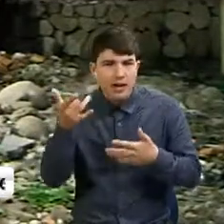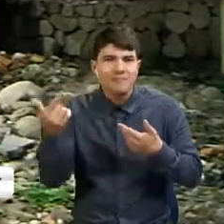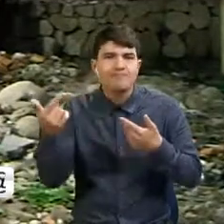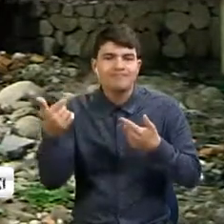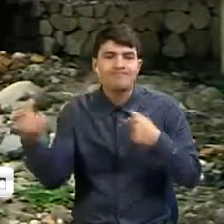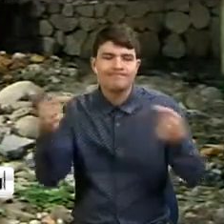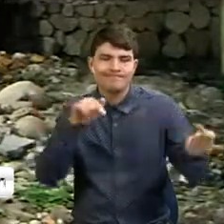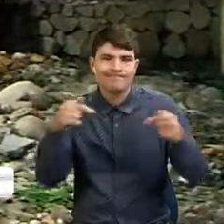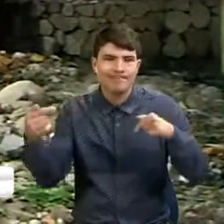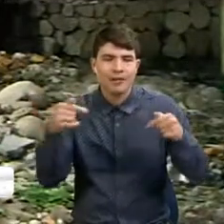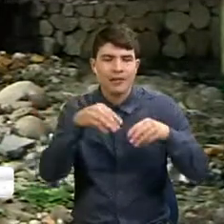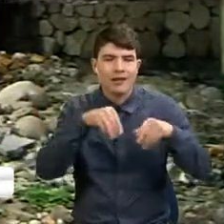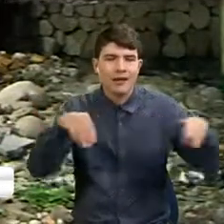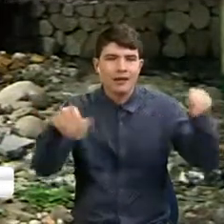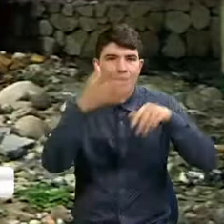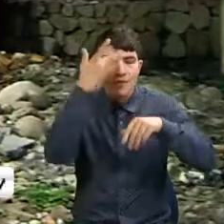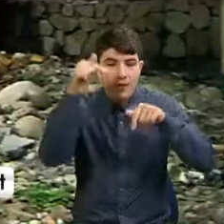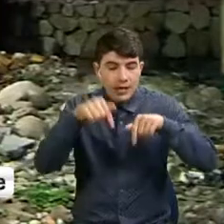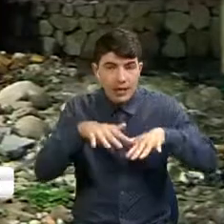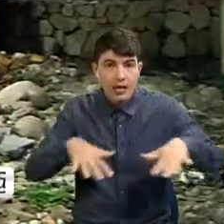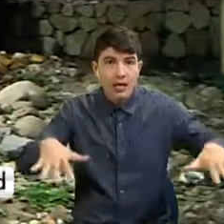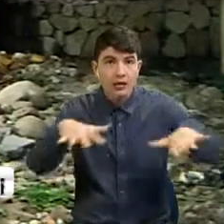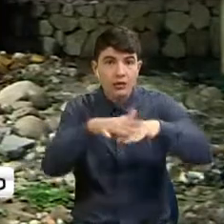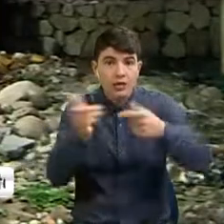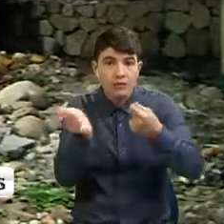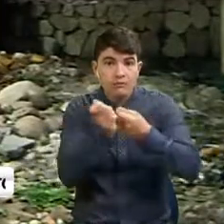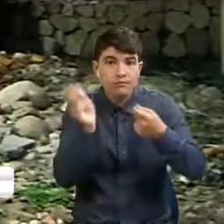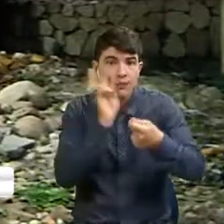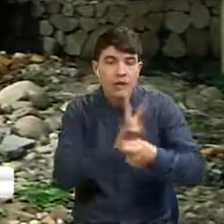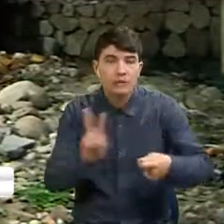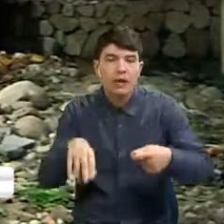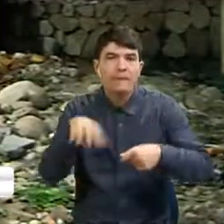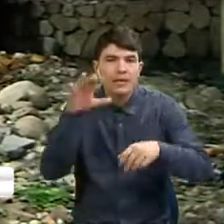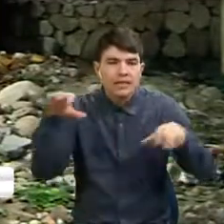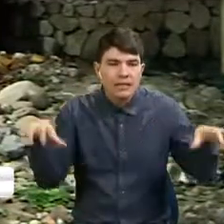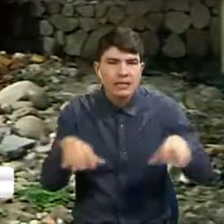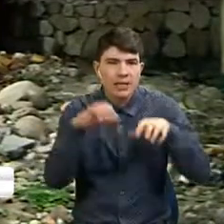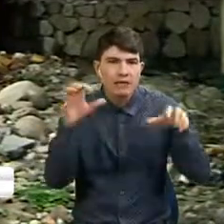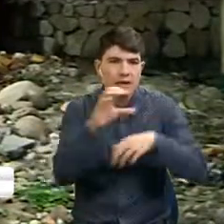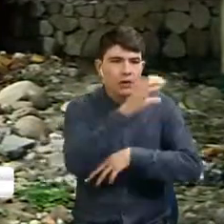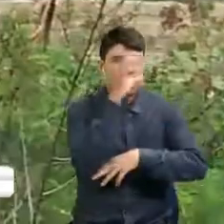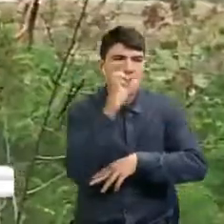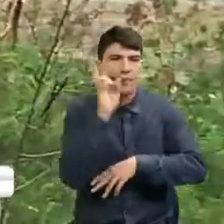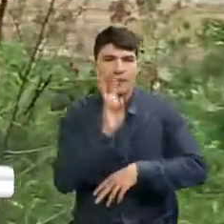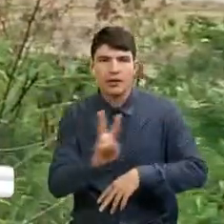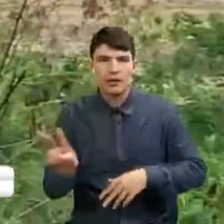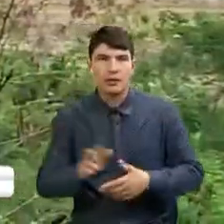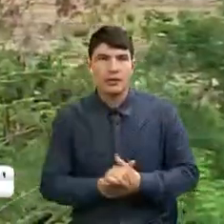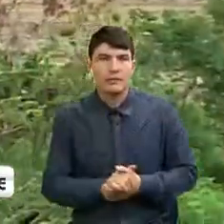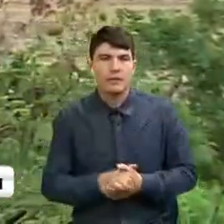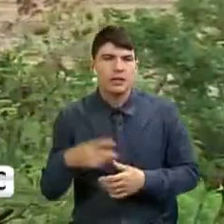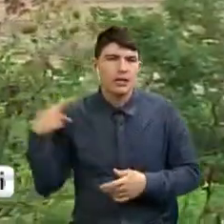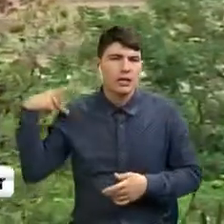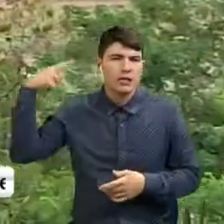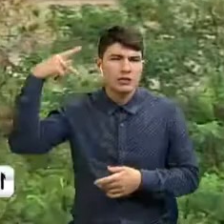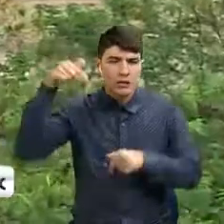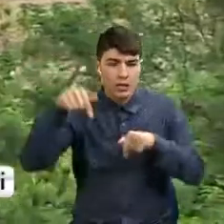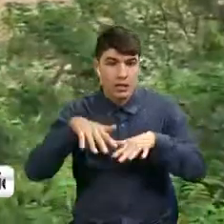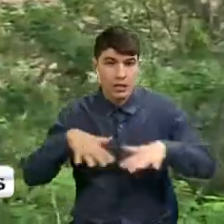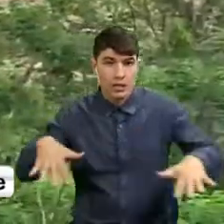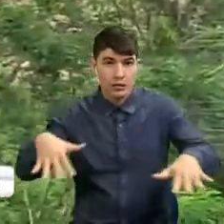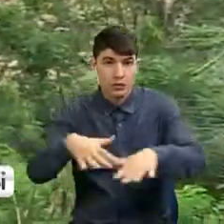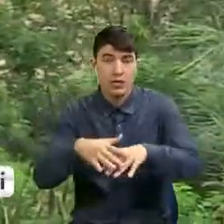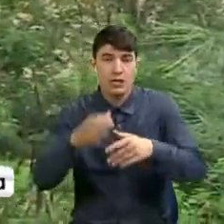territorial porque esta es la zona de frontera más activa que hay entre colombia y venezuela históricamente en esta zona ha hecho